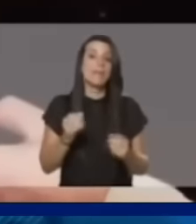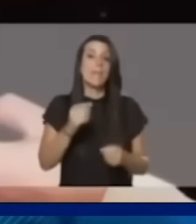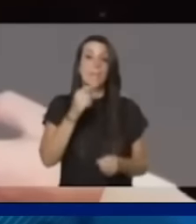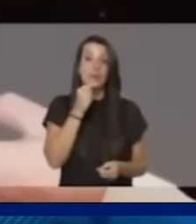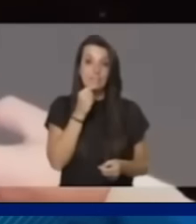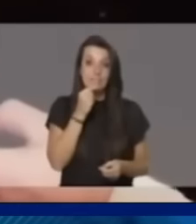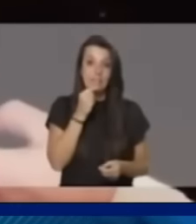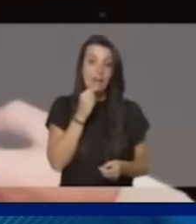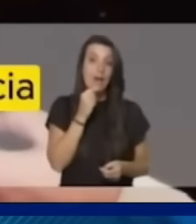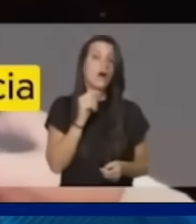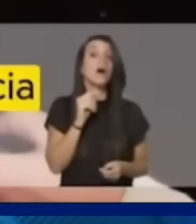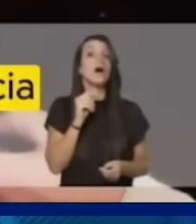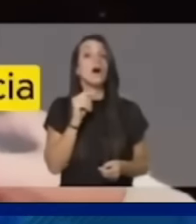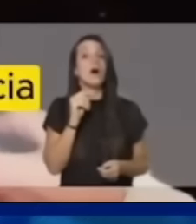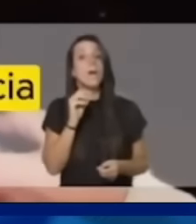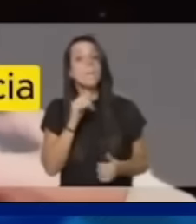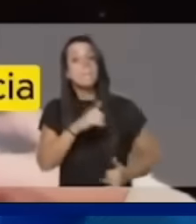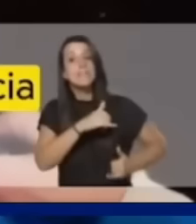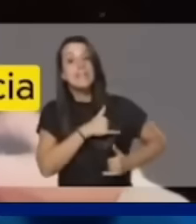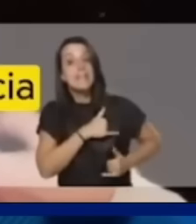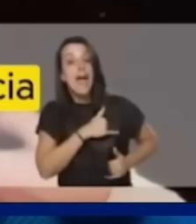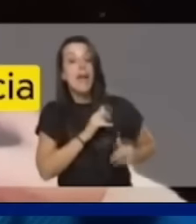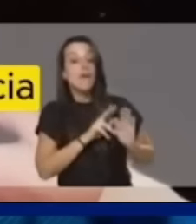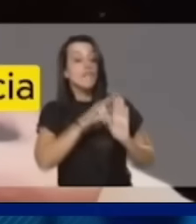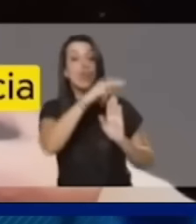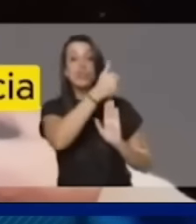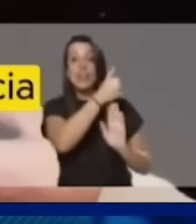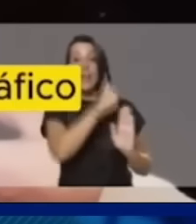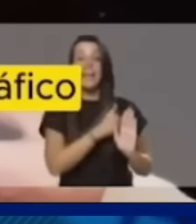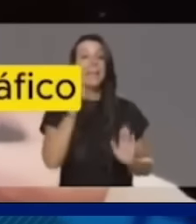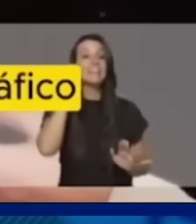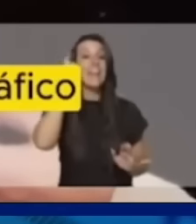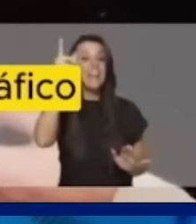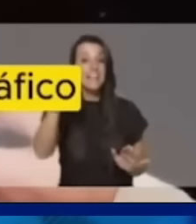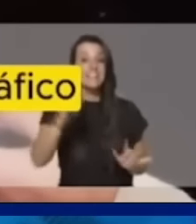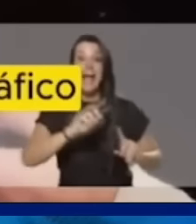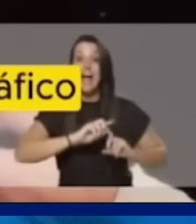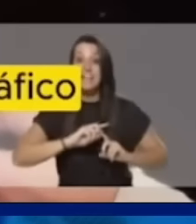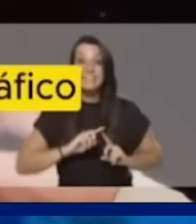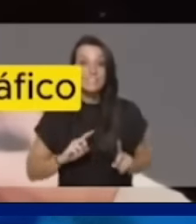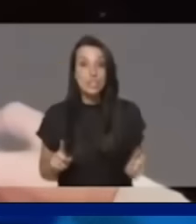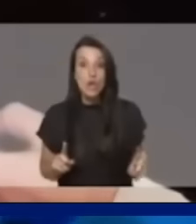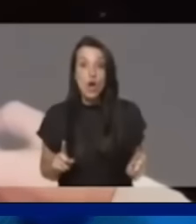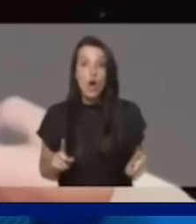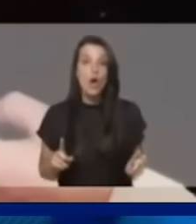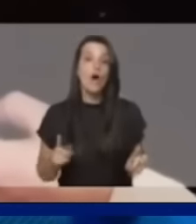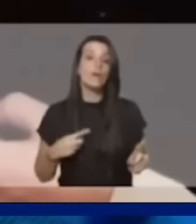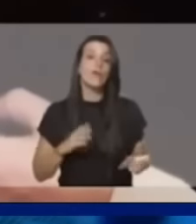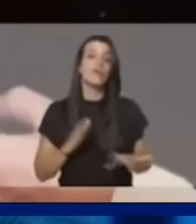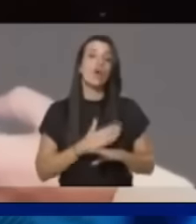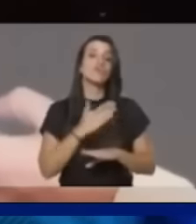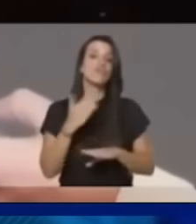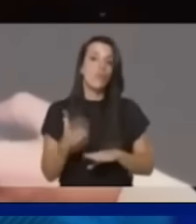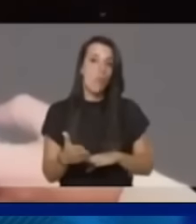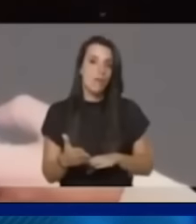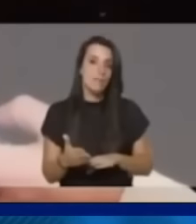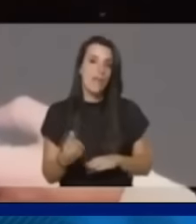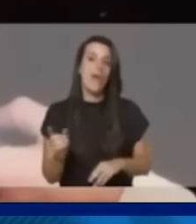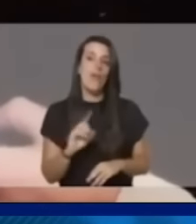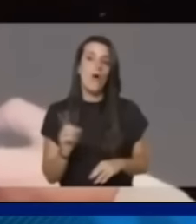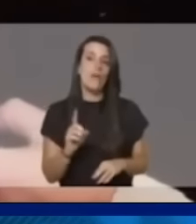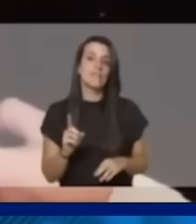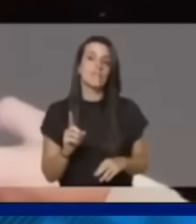policial, militar en las fronteras e inteligencia. Si no, usted se entrega al narcotráfico, las consecuencias no es que sean